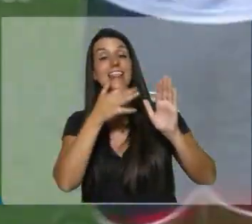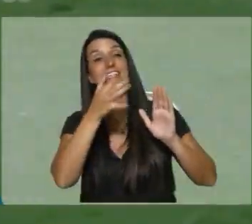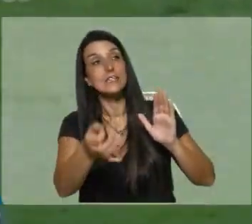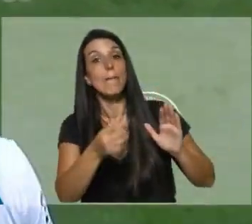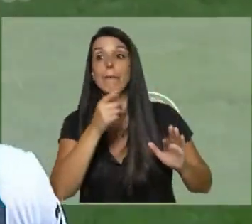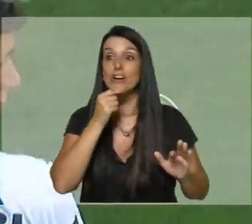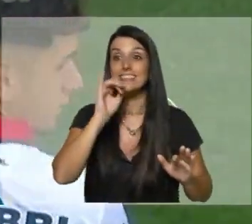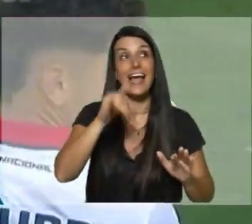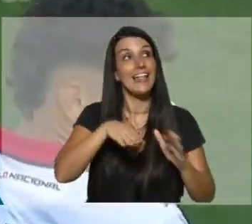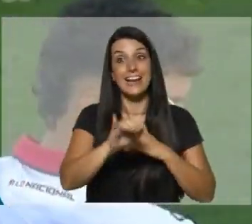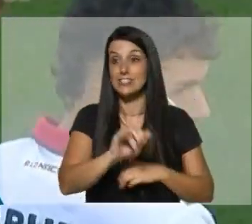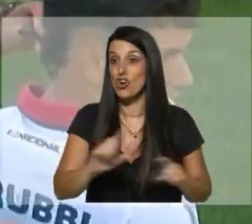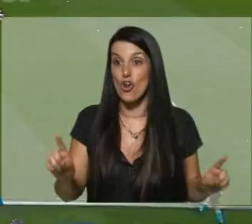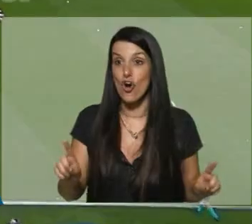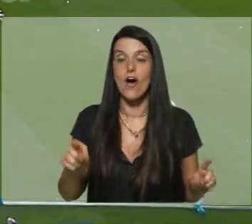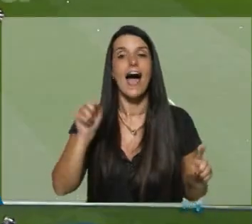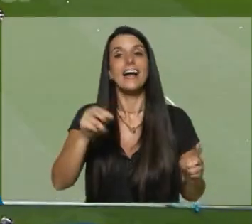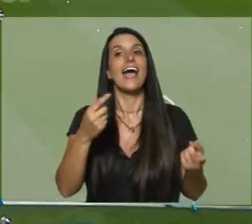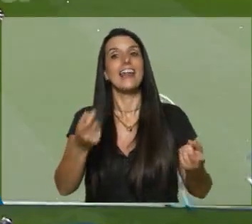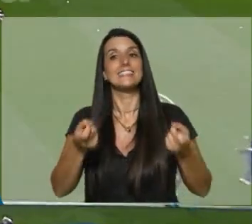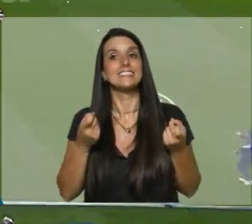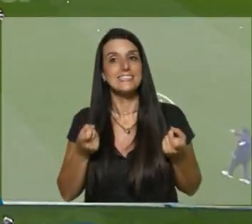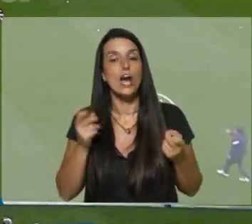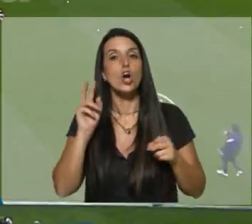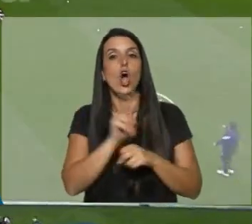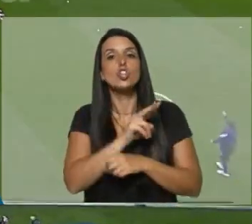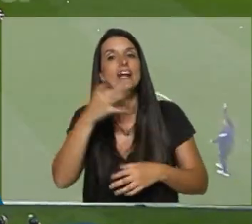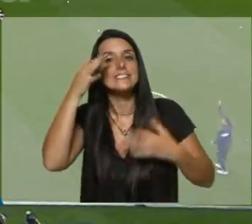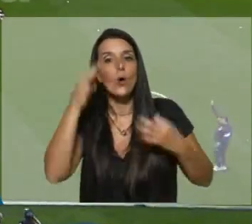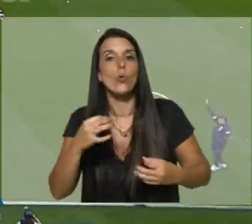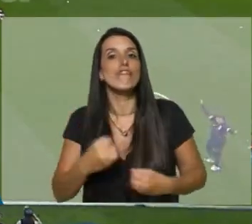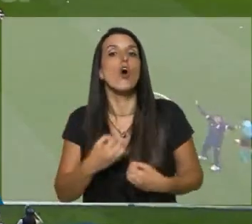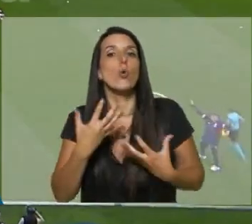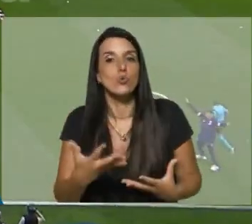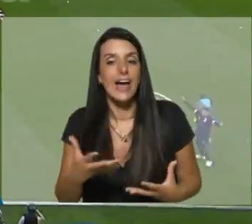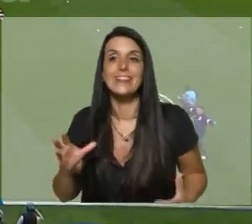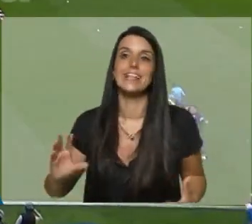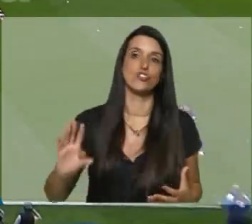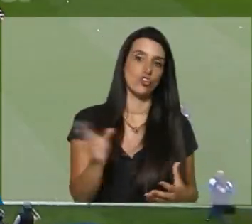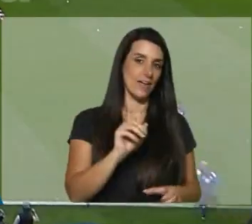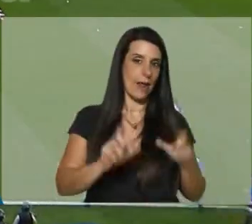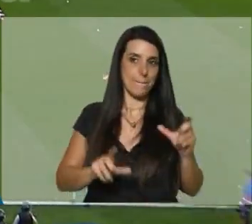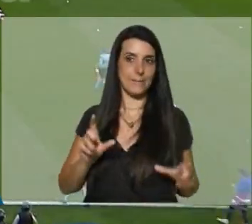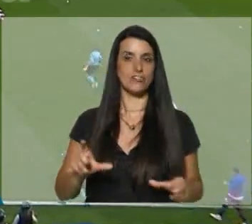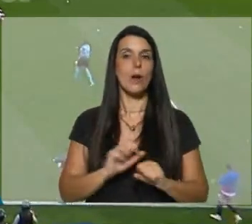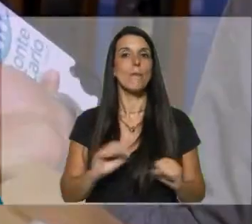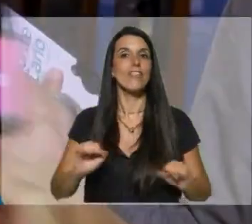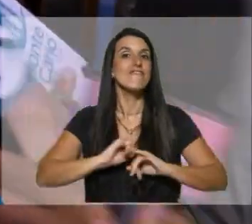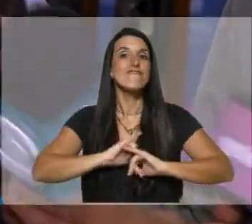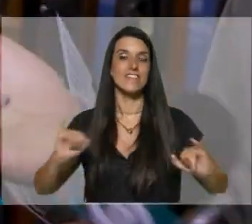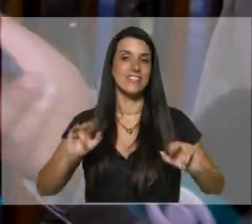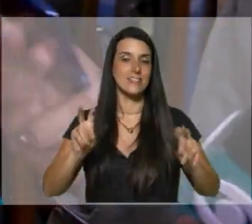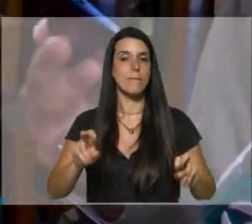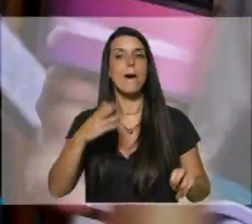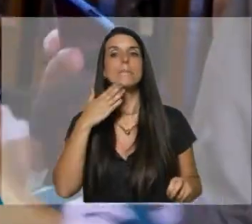la policía debe entrar o no. Me parece que acá lo que sí tiene que haber es un convencimiento y una voluntad de parte de todos los involucrados en terminar con esto. ¿Balbio